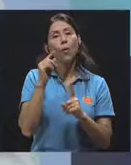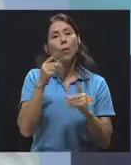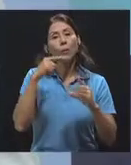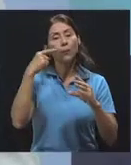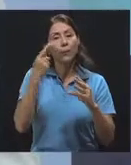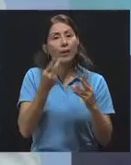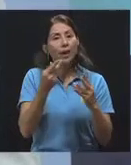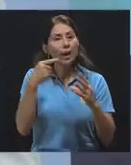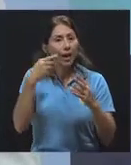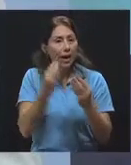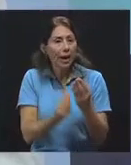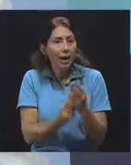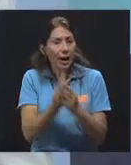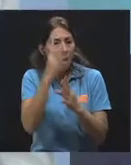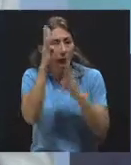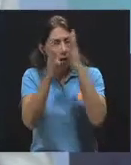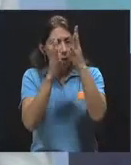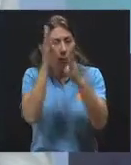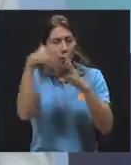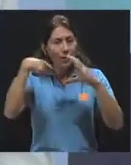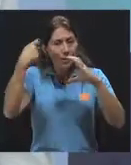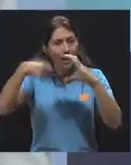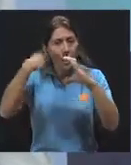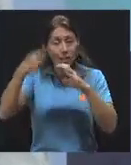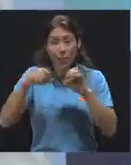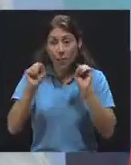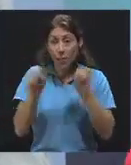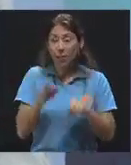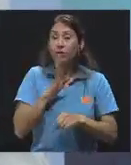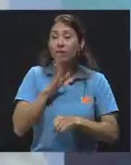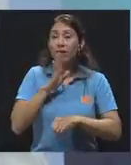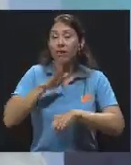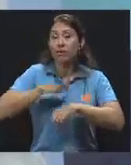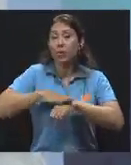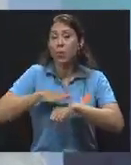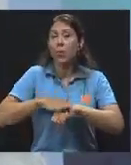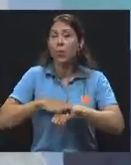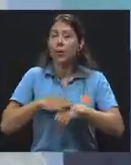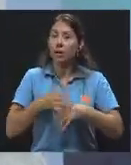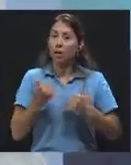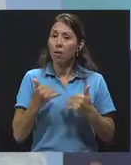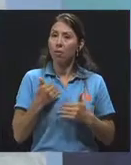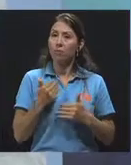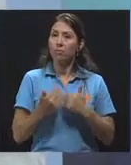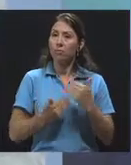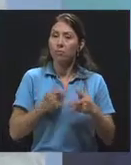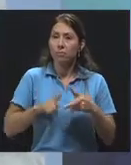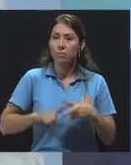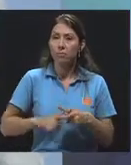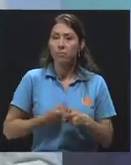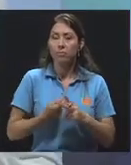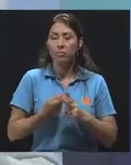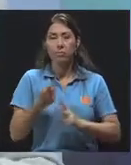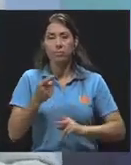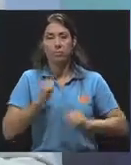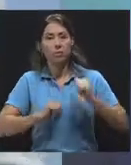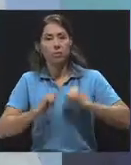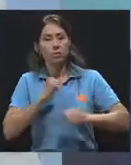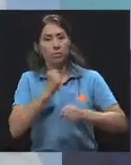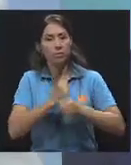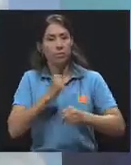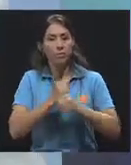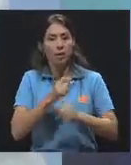cineasta, podemos hablar también de una dramaturgia que se va forjando con aparejada